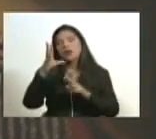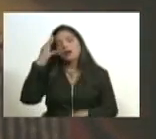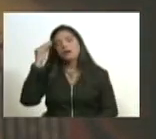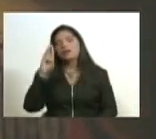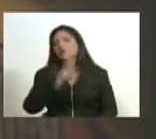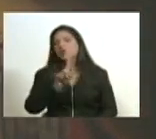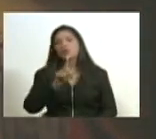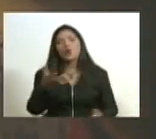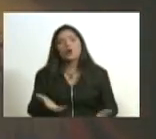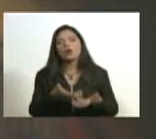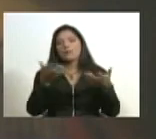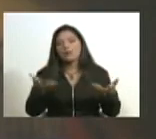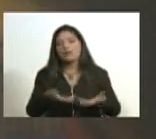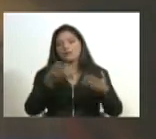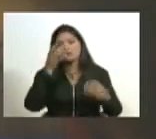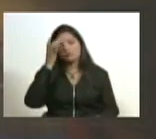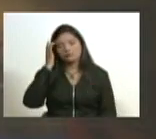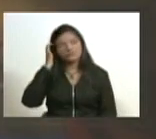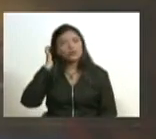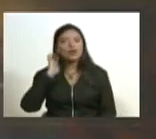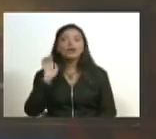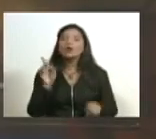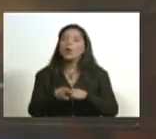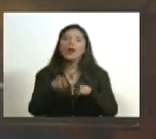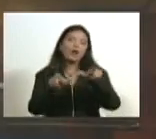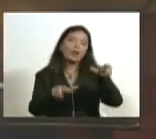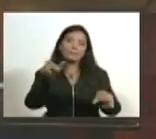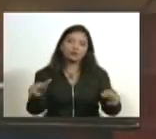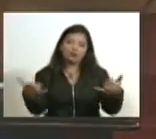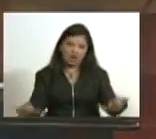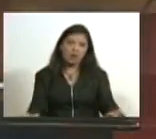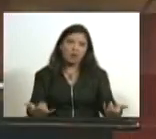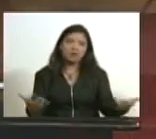quemaron. Como queman a la gente ahora.